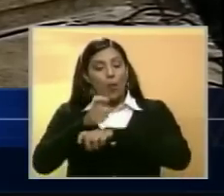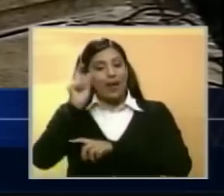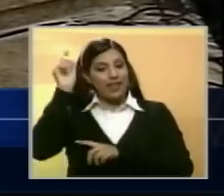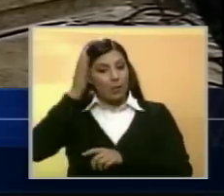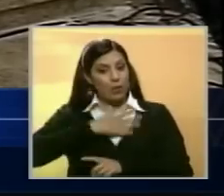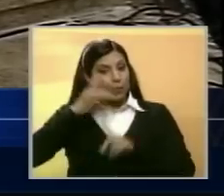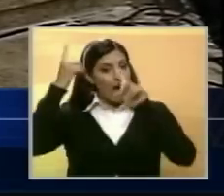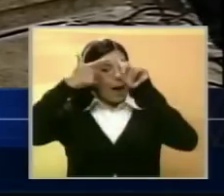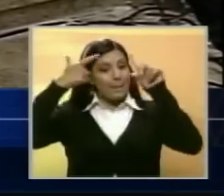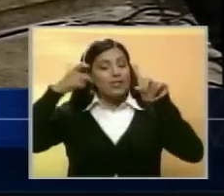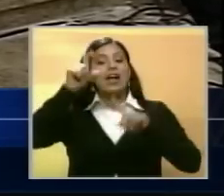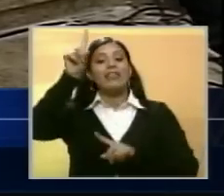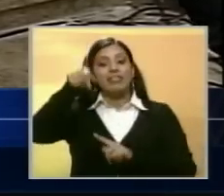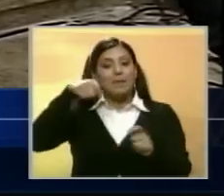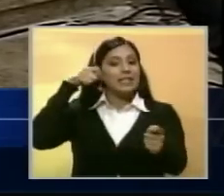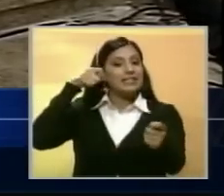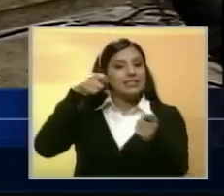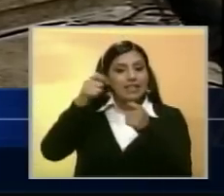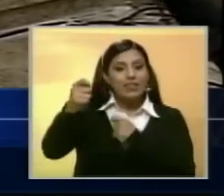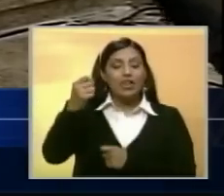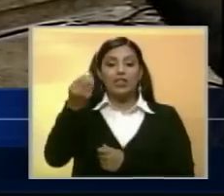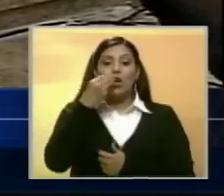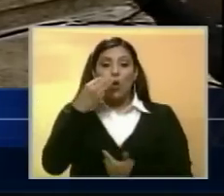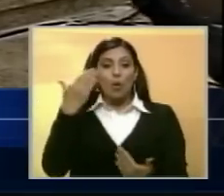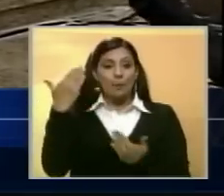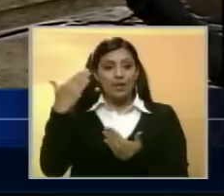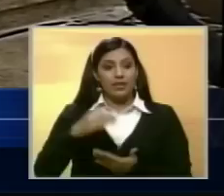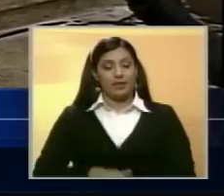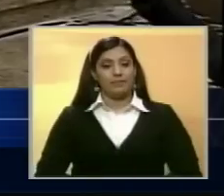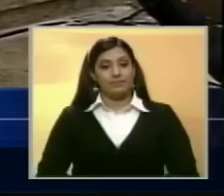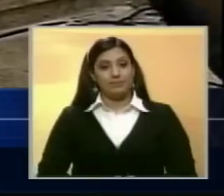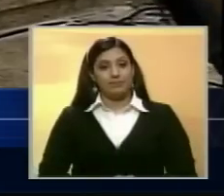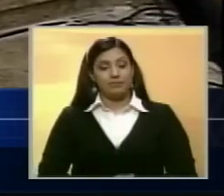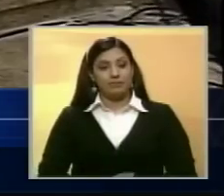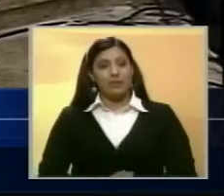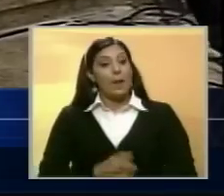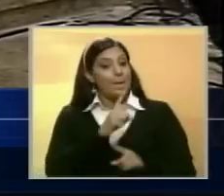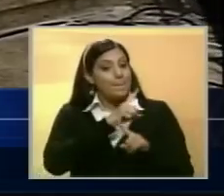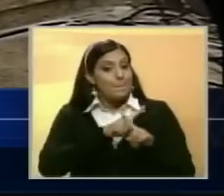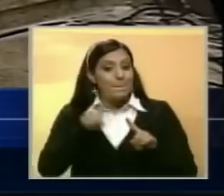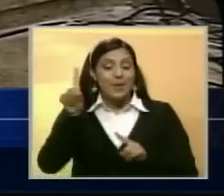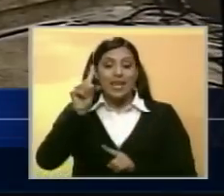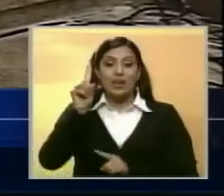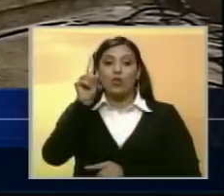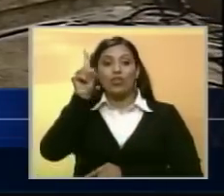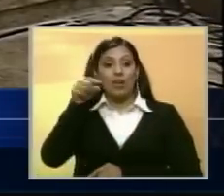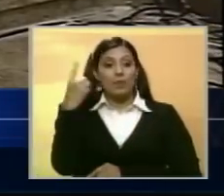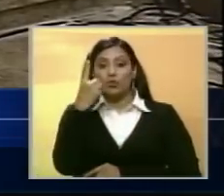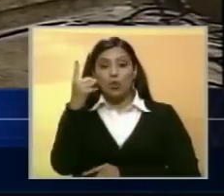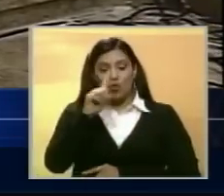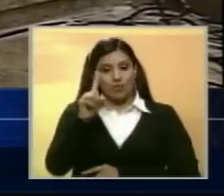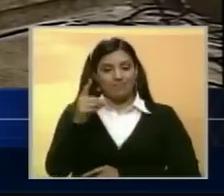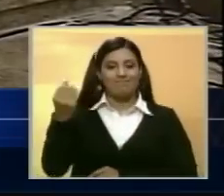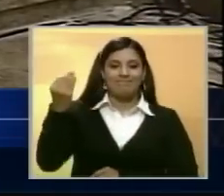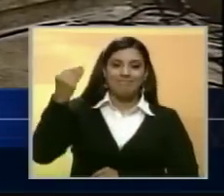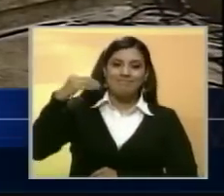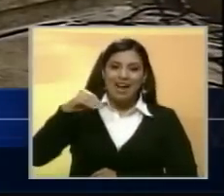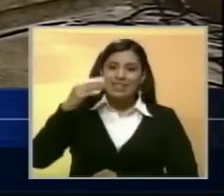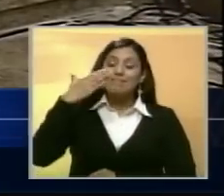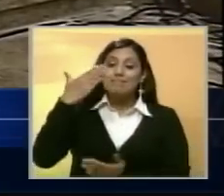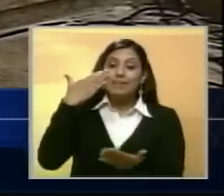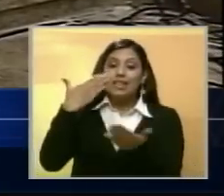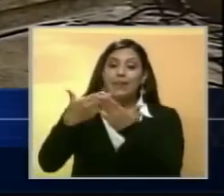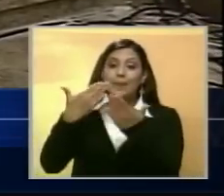Guarulla, también se le distribuyó la bolsa de alimentos. Pero no solamente a eso.